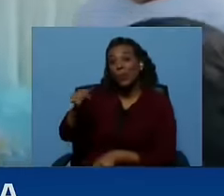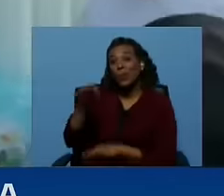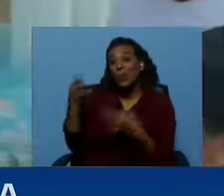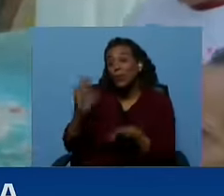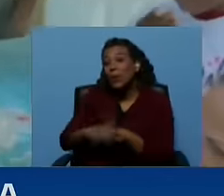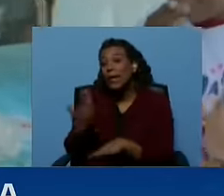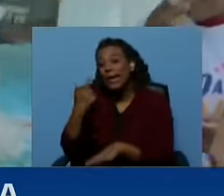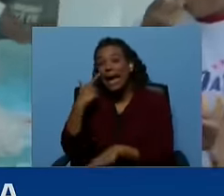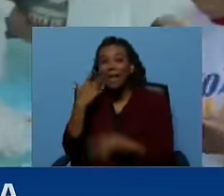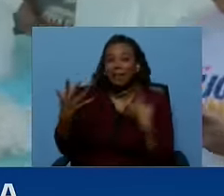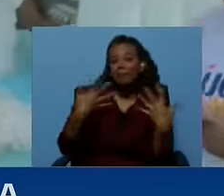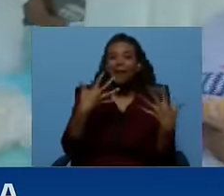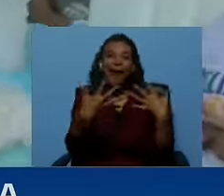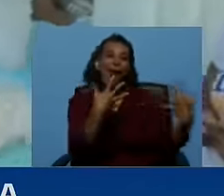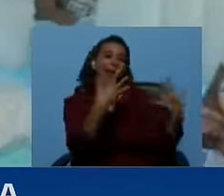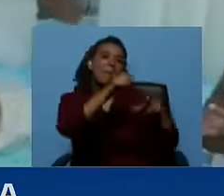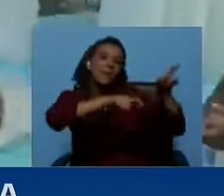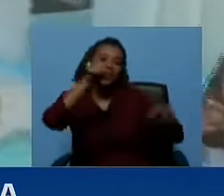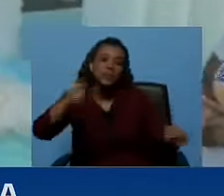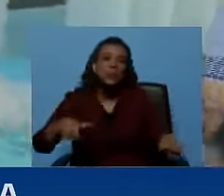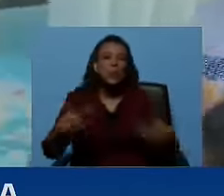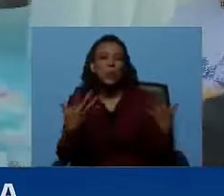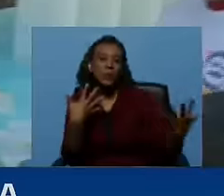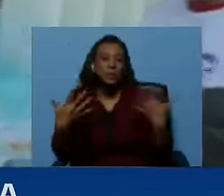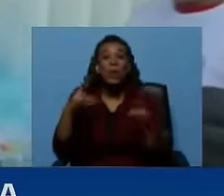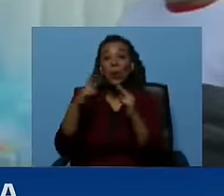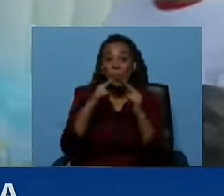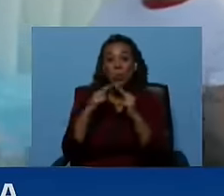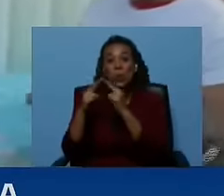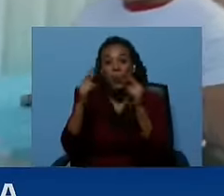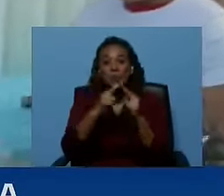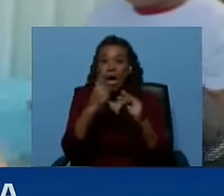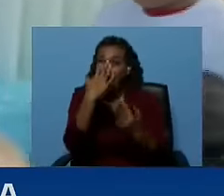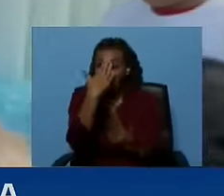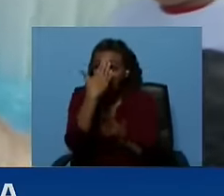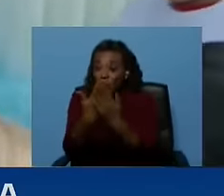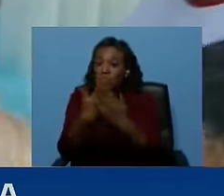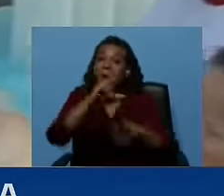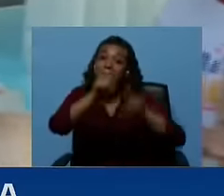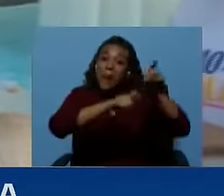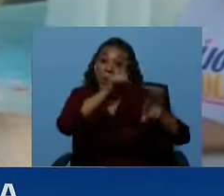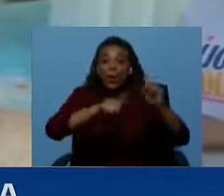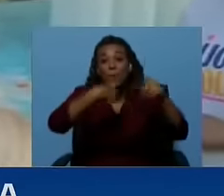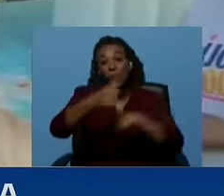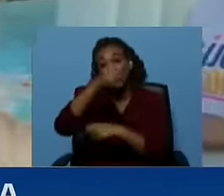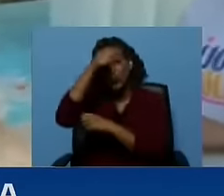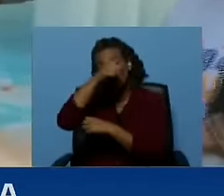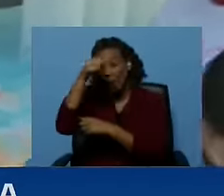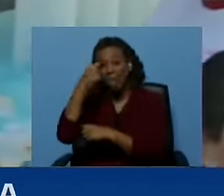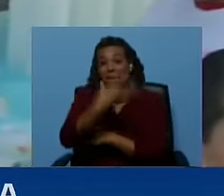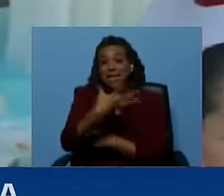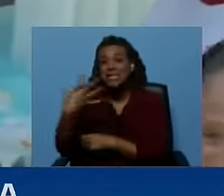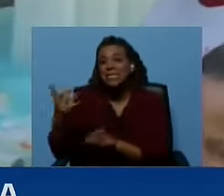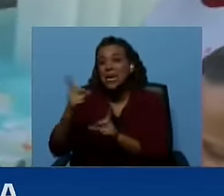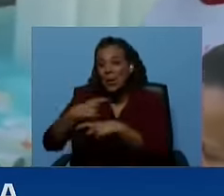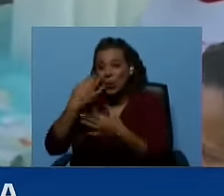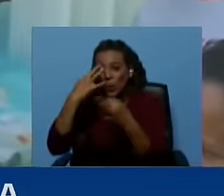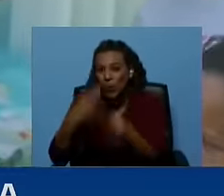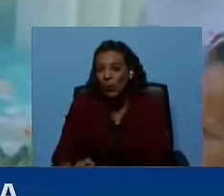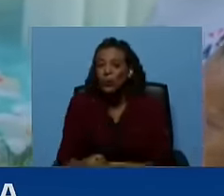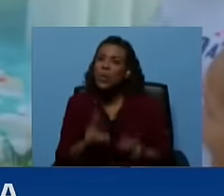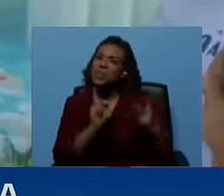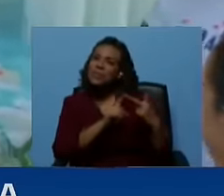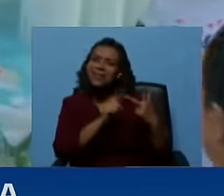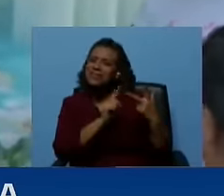porque está interactuando con la comunidad evidentemente segundo porque vamos de Cara a una consulta pública el próximo 25 de agosto y